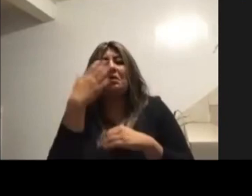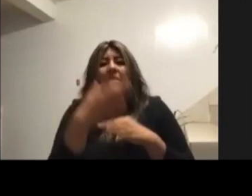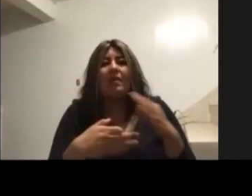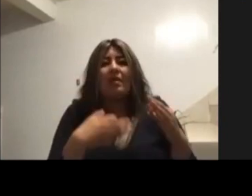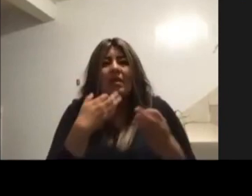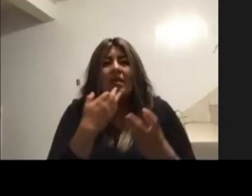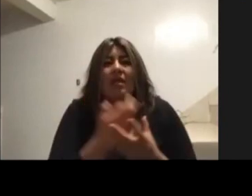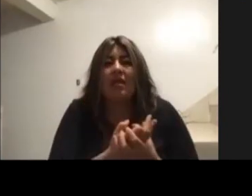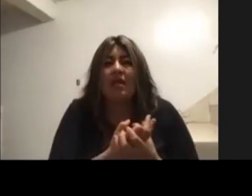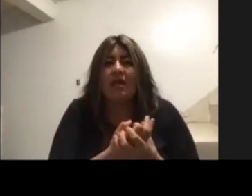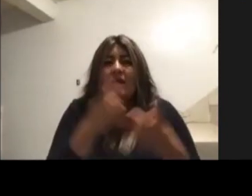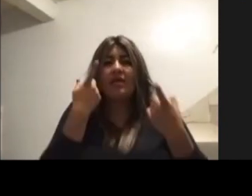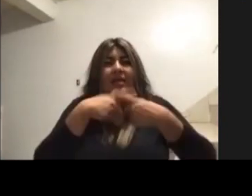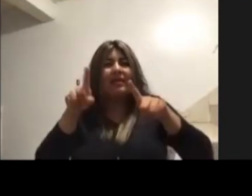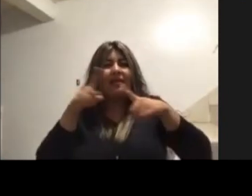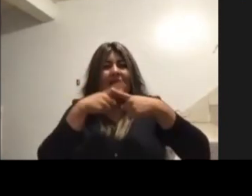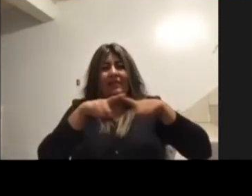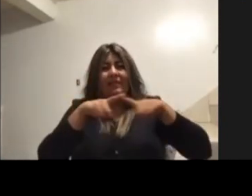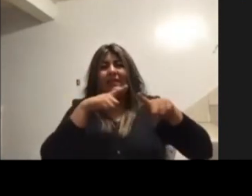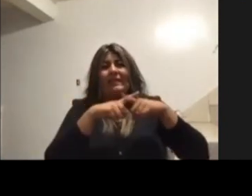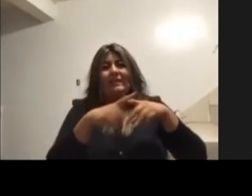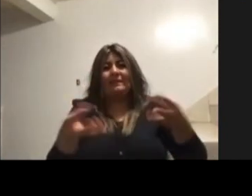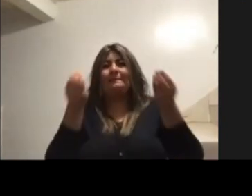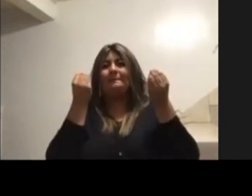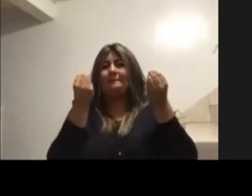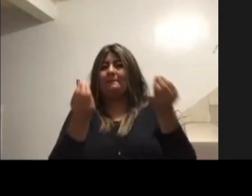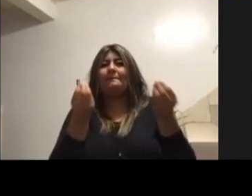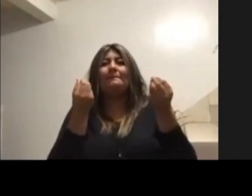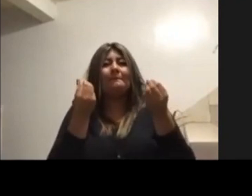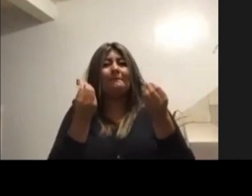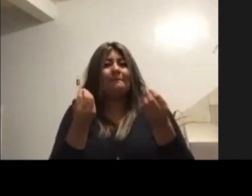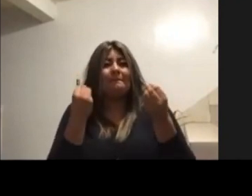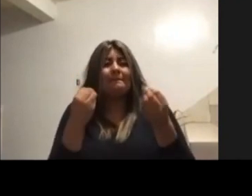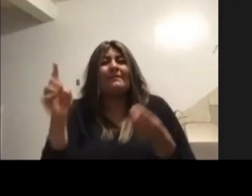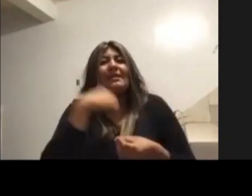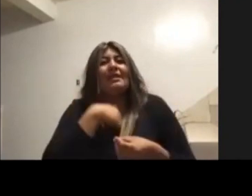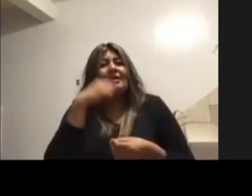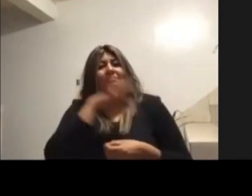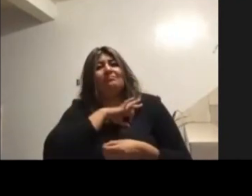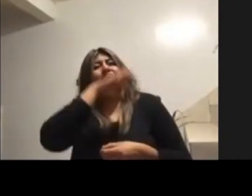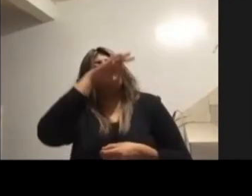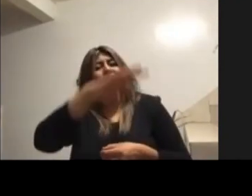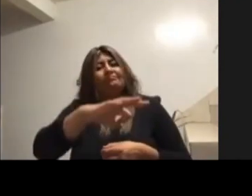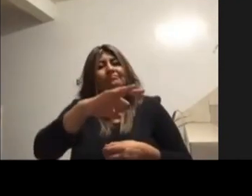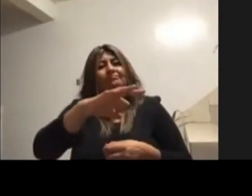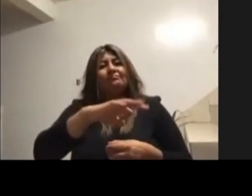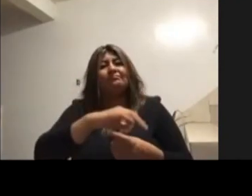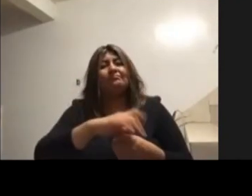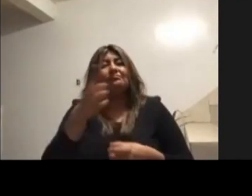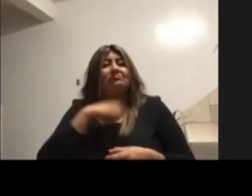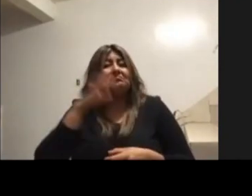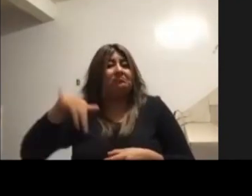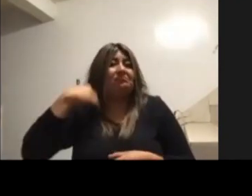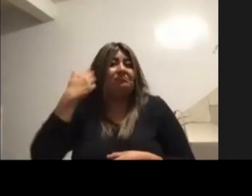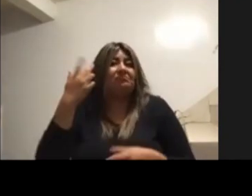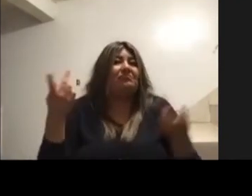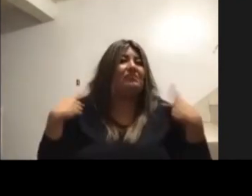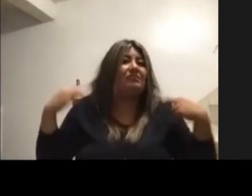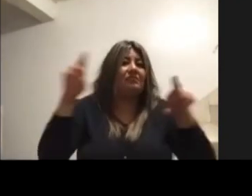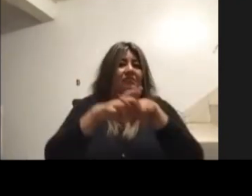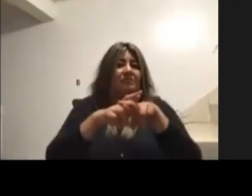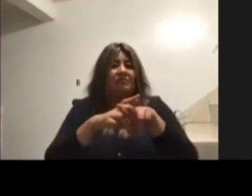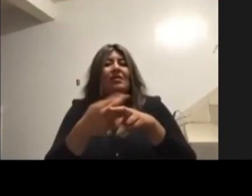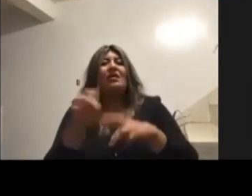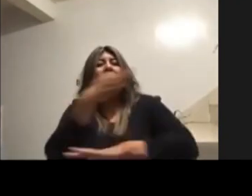como reto depende muchísimo de que yo pueda, como persona, como docente y como madre y padre